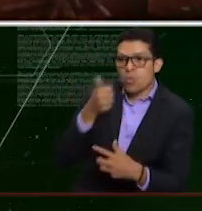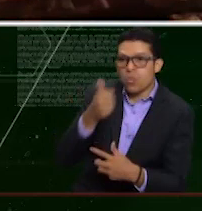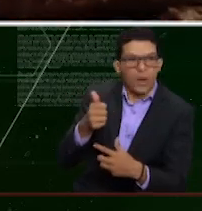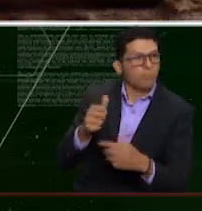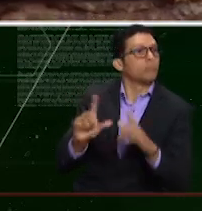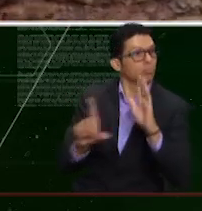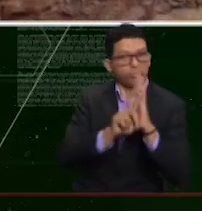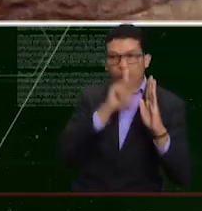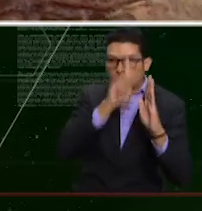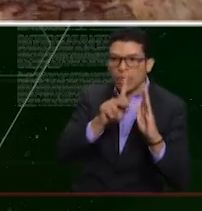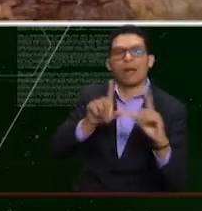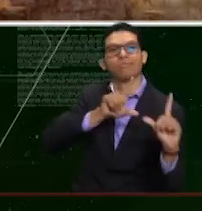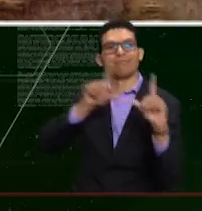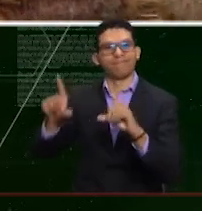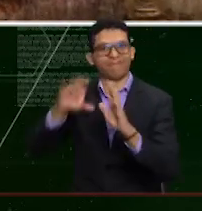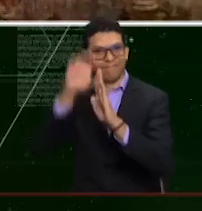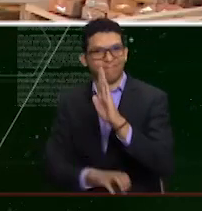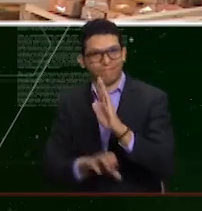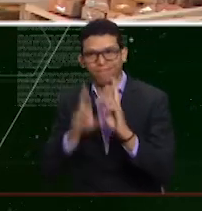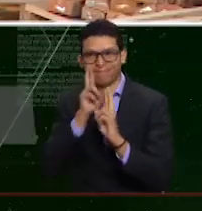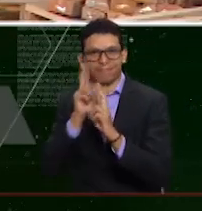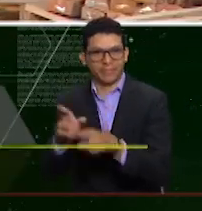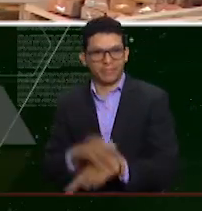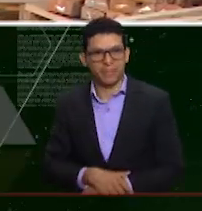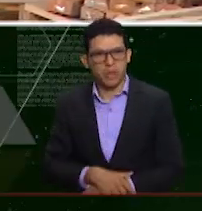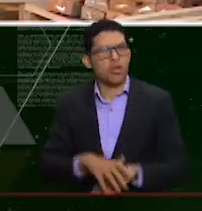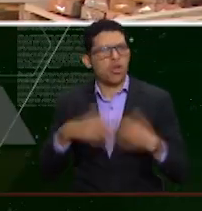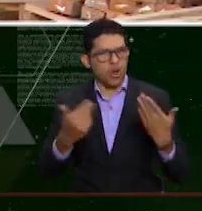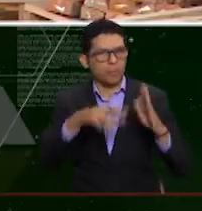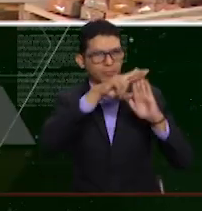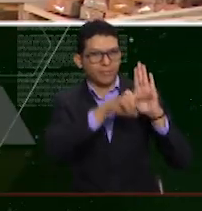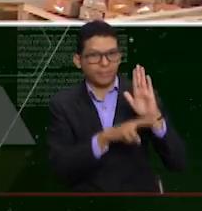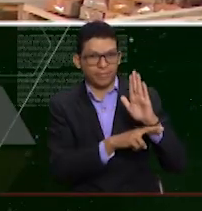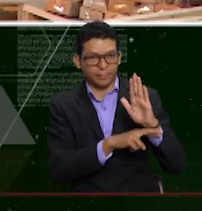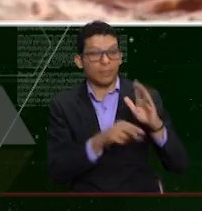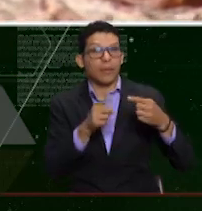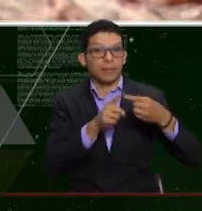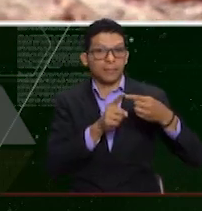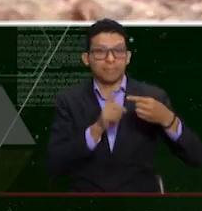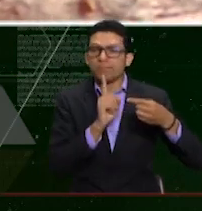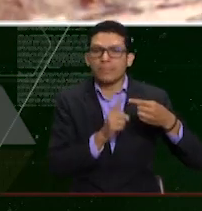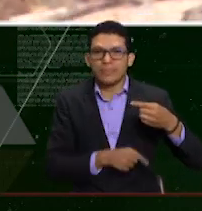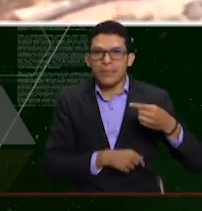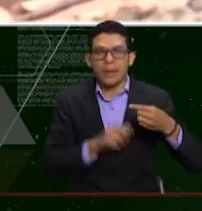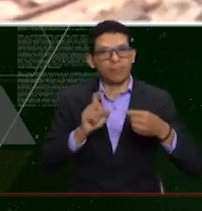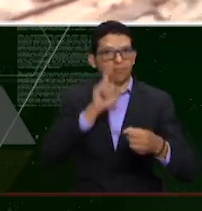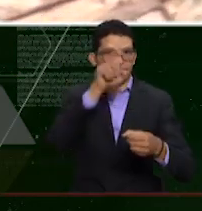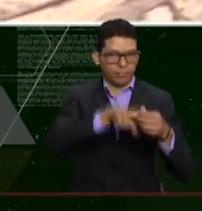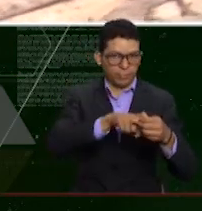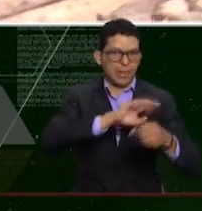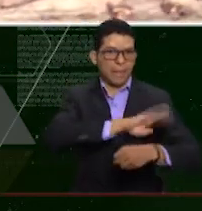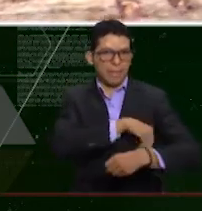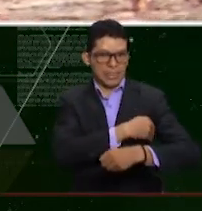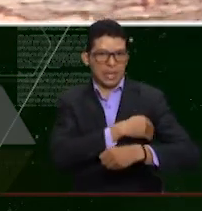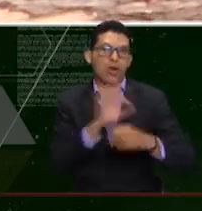A partir de los requisitos, los vamos a ver ahora, que son que las empresas, primero que todo, estén registradas ante la autoridad ambiental y